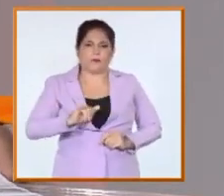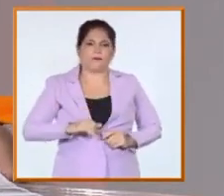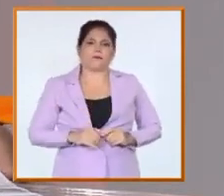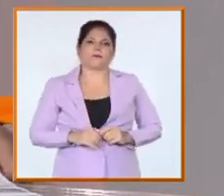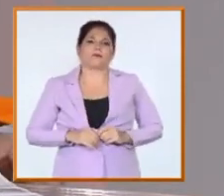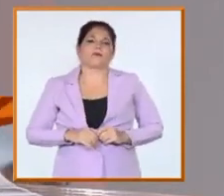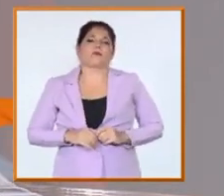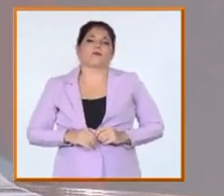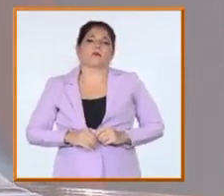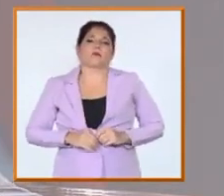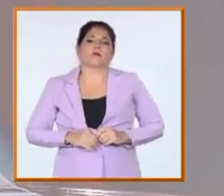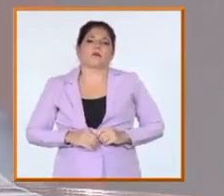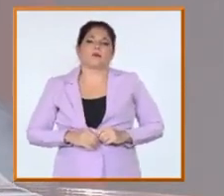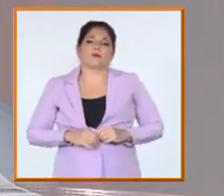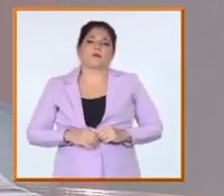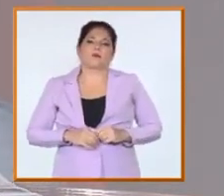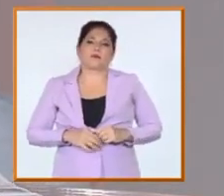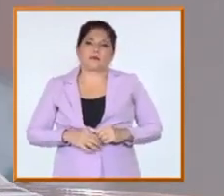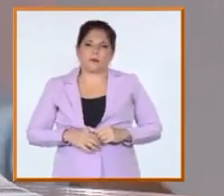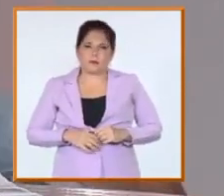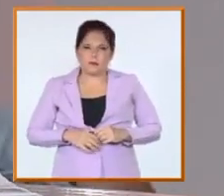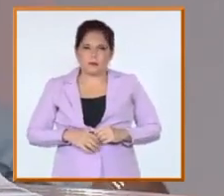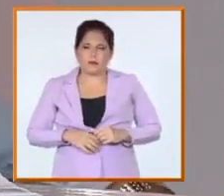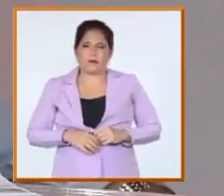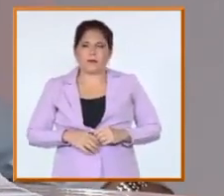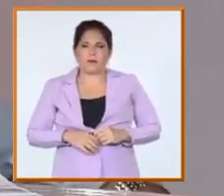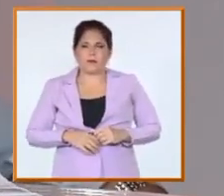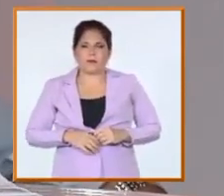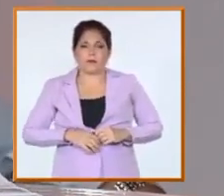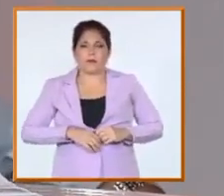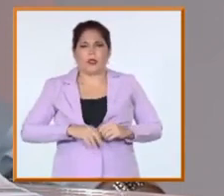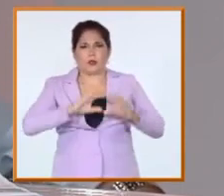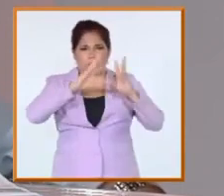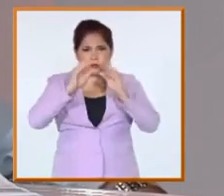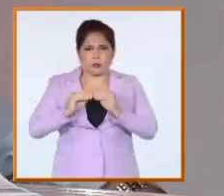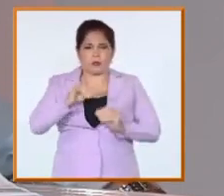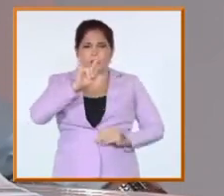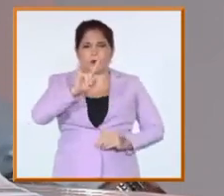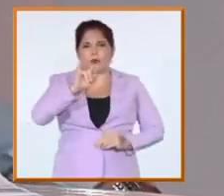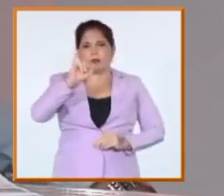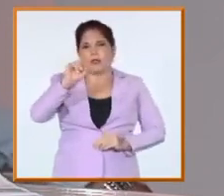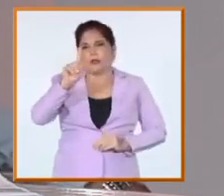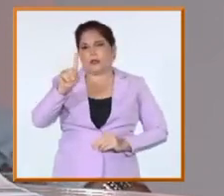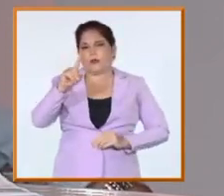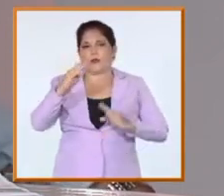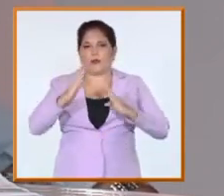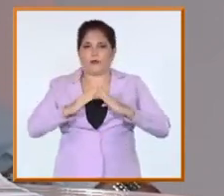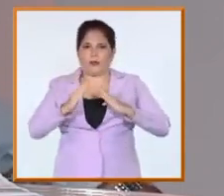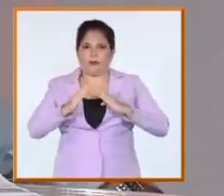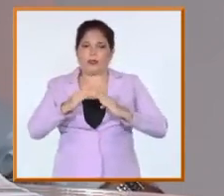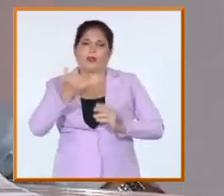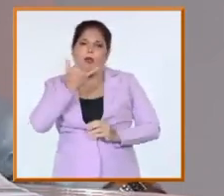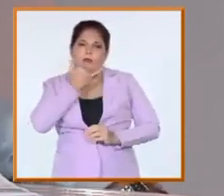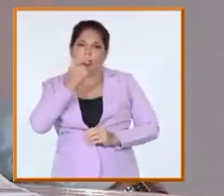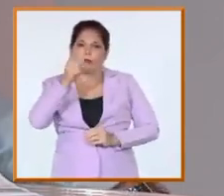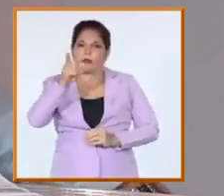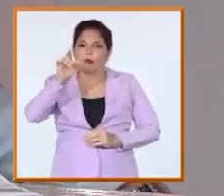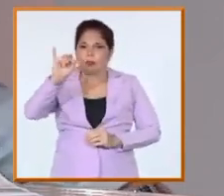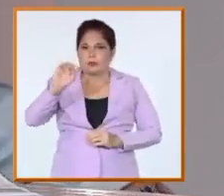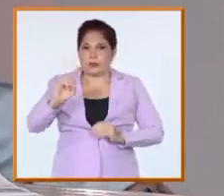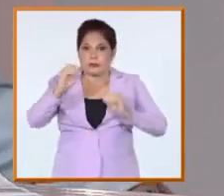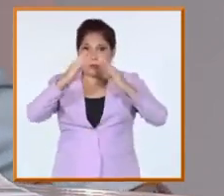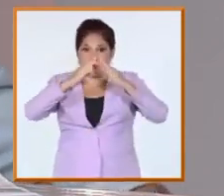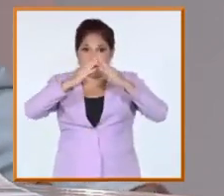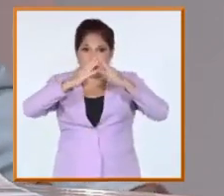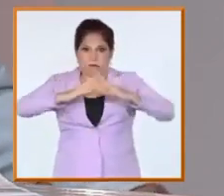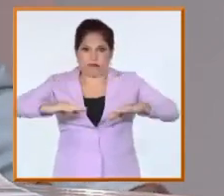la afectación fue un total de 961 viviendas 160 derrumbes